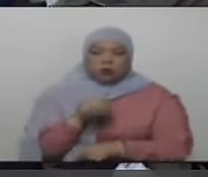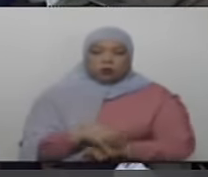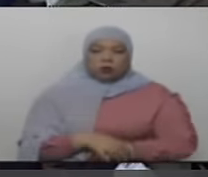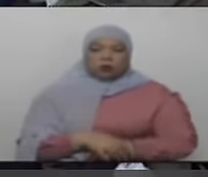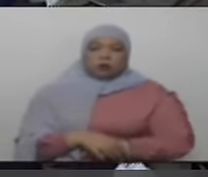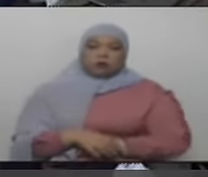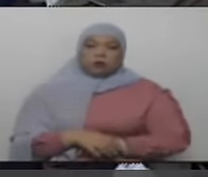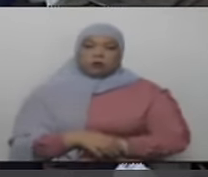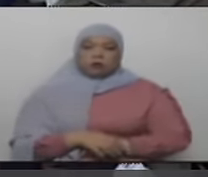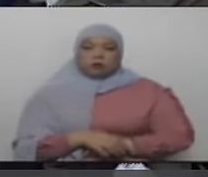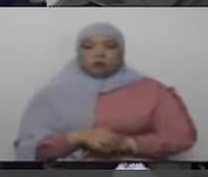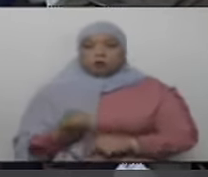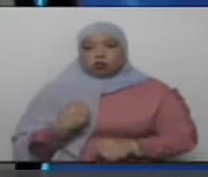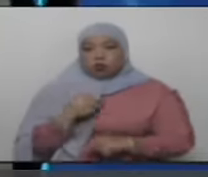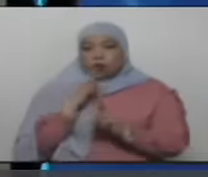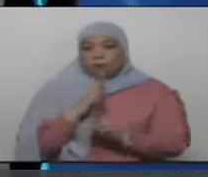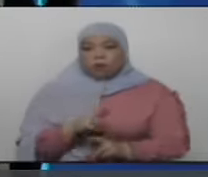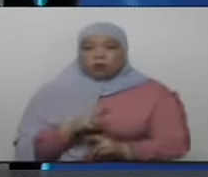yo respondo,